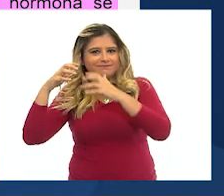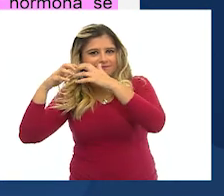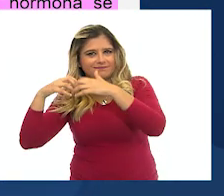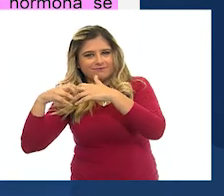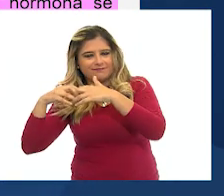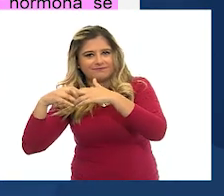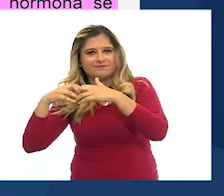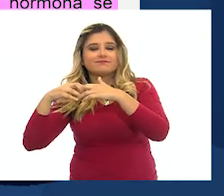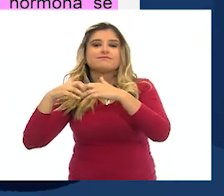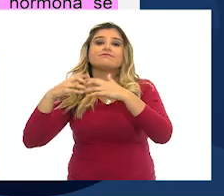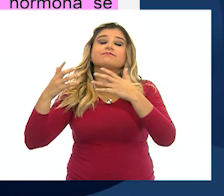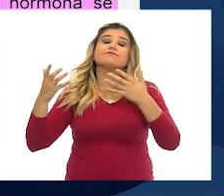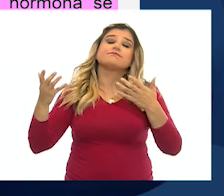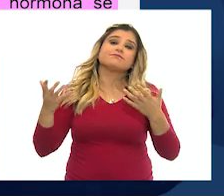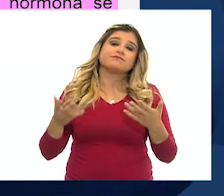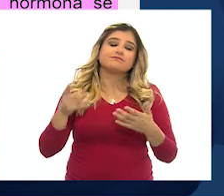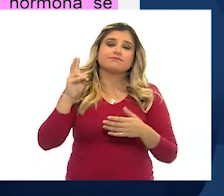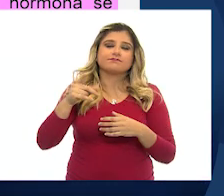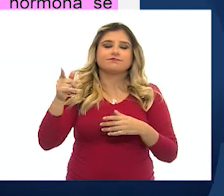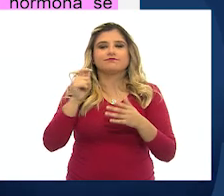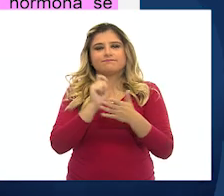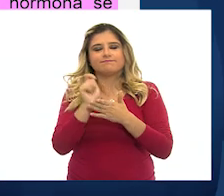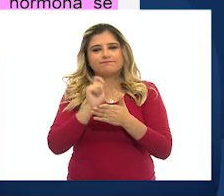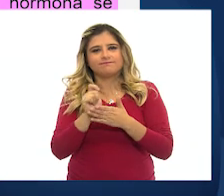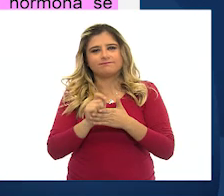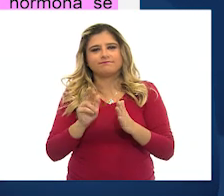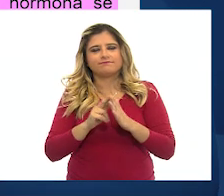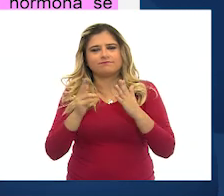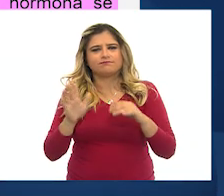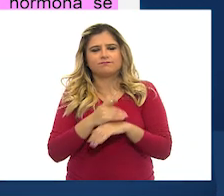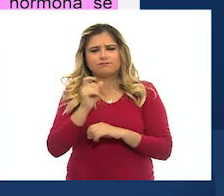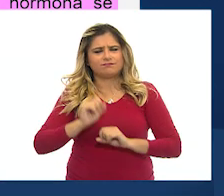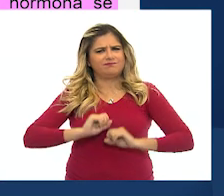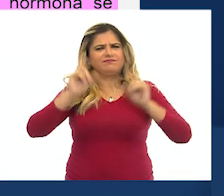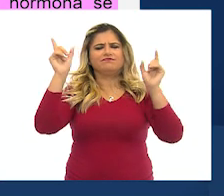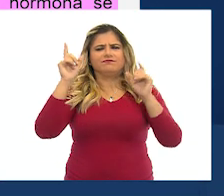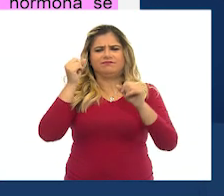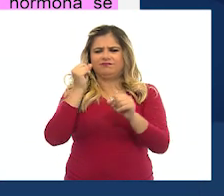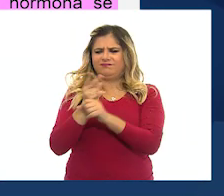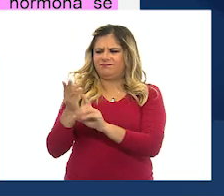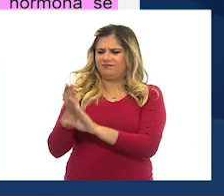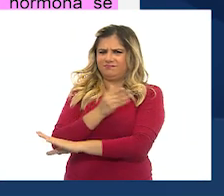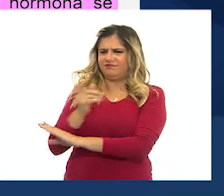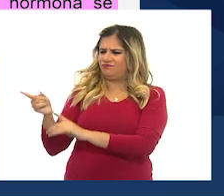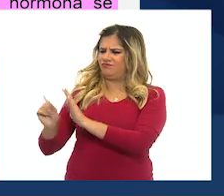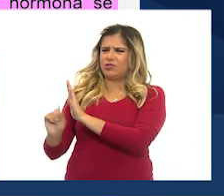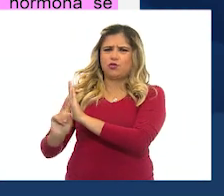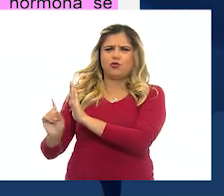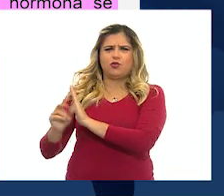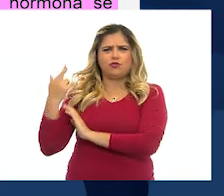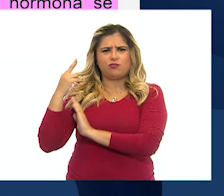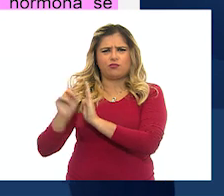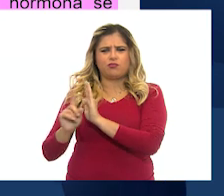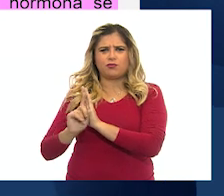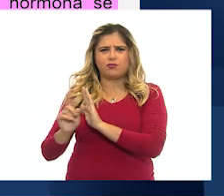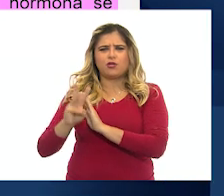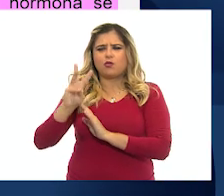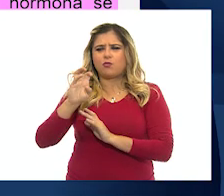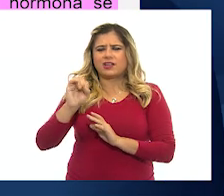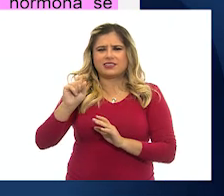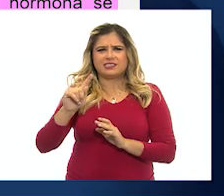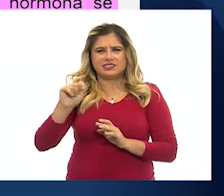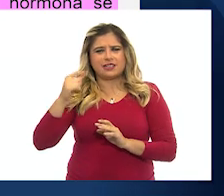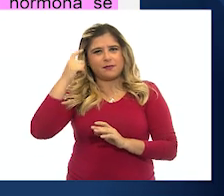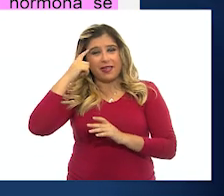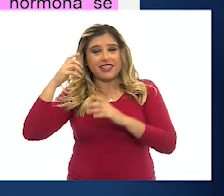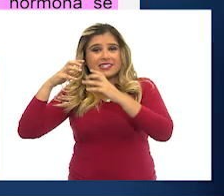Cerebro. Pues sin embargo, el artículo ¿Por qué a veces nos despertamos poco antes de que suene el despertador? Por Hans Günther West,